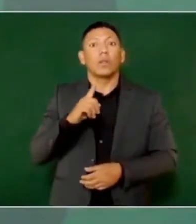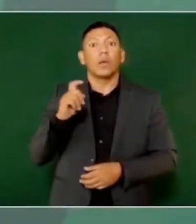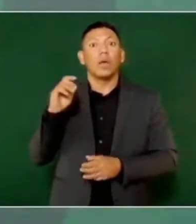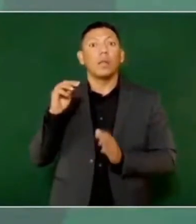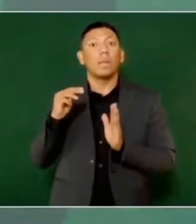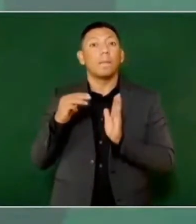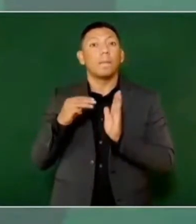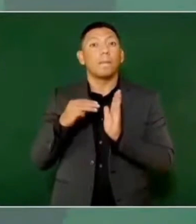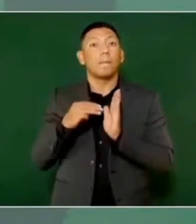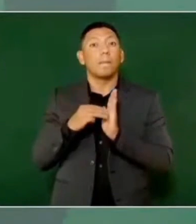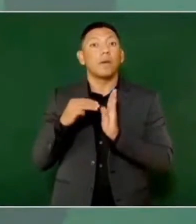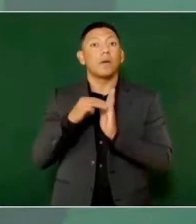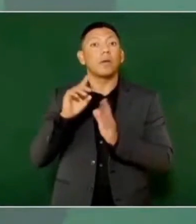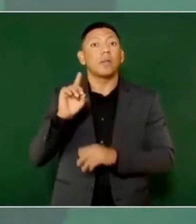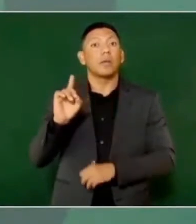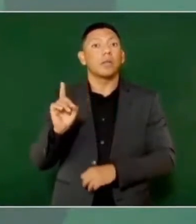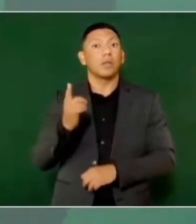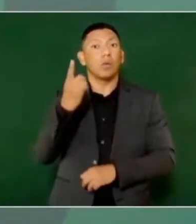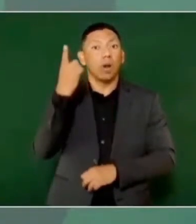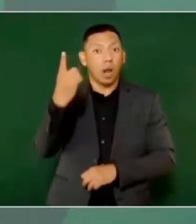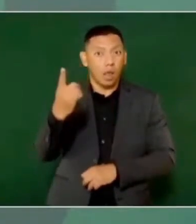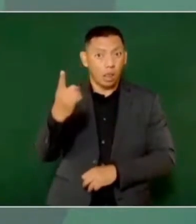100 millones de dólares, perdón, dije 100,000,